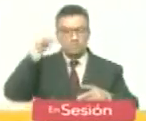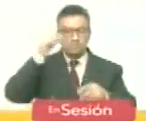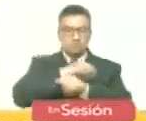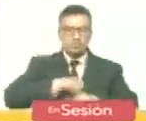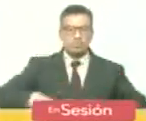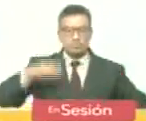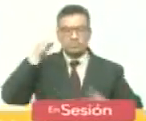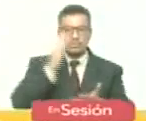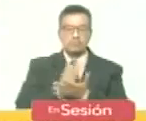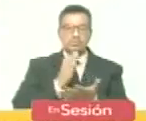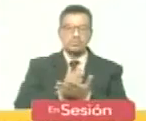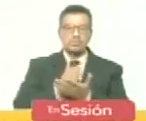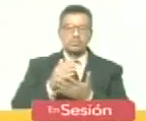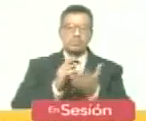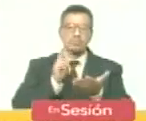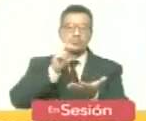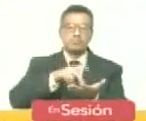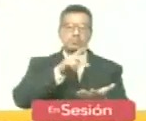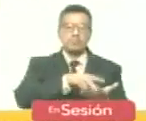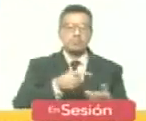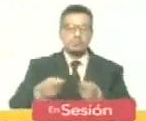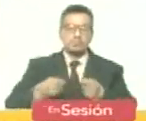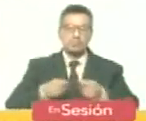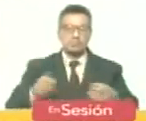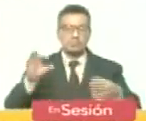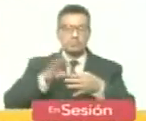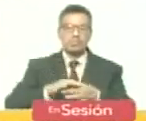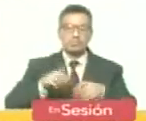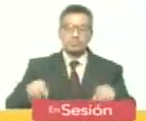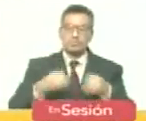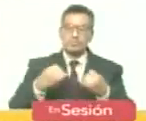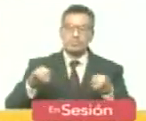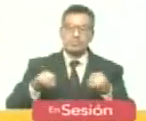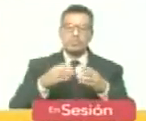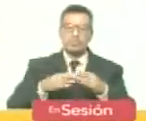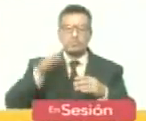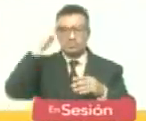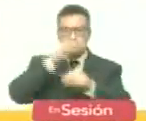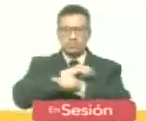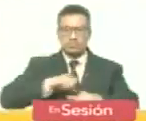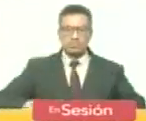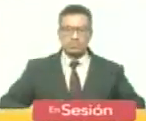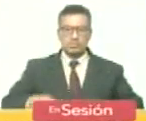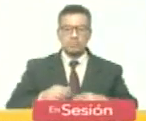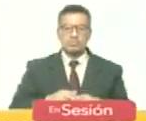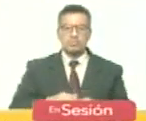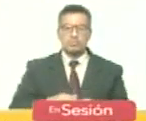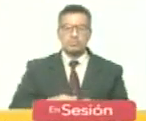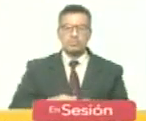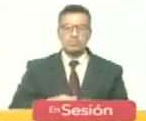Guardia, porque siempre tenía que estar yo en actos o en las actividades relacionadas con el aniversario de la Guardia.